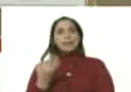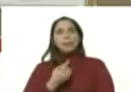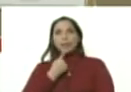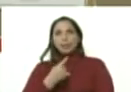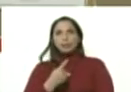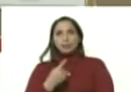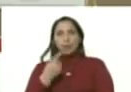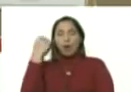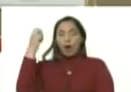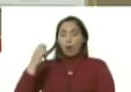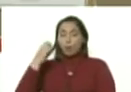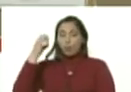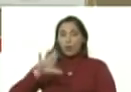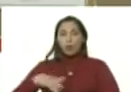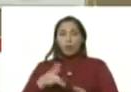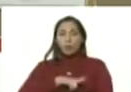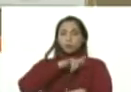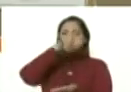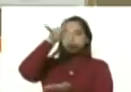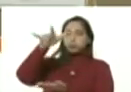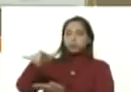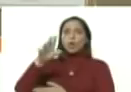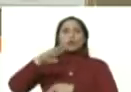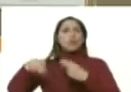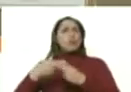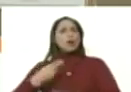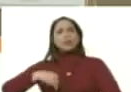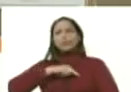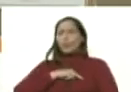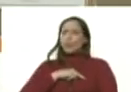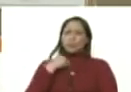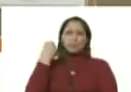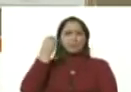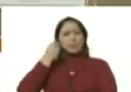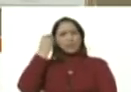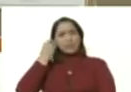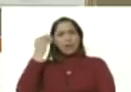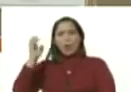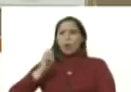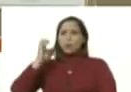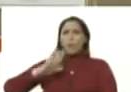los europeos cuando viajamos para allá. Nunca nosotros creímos que